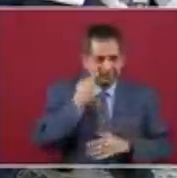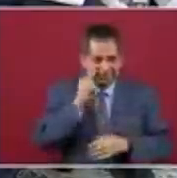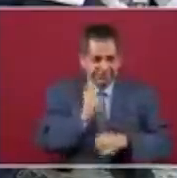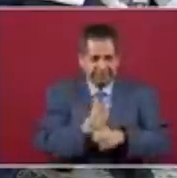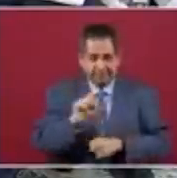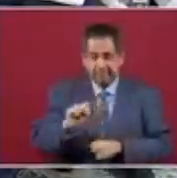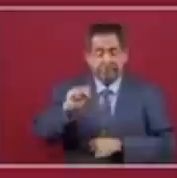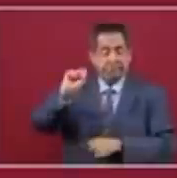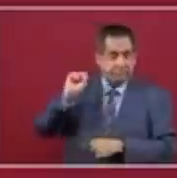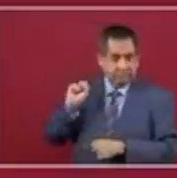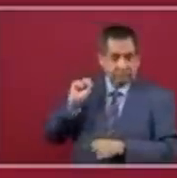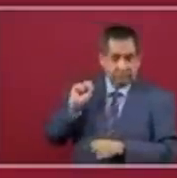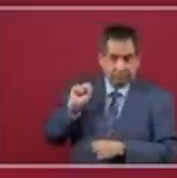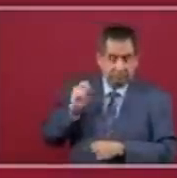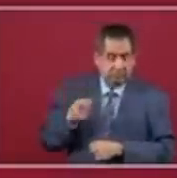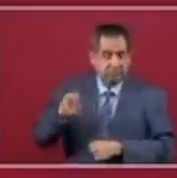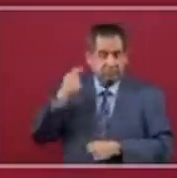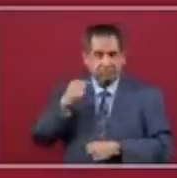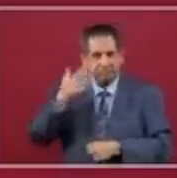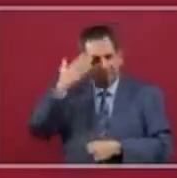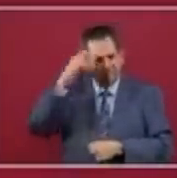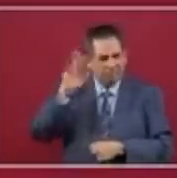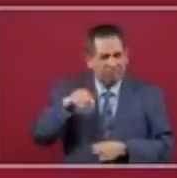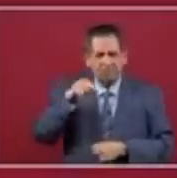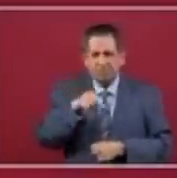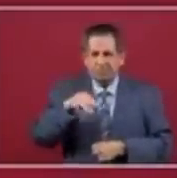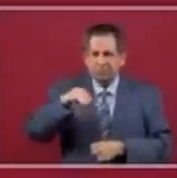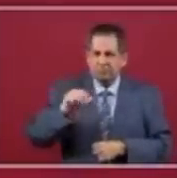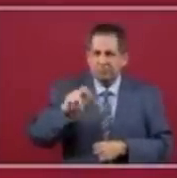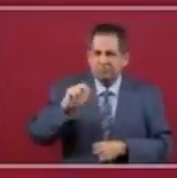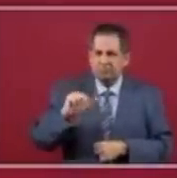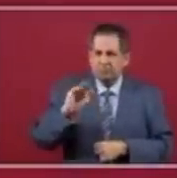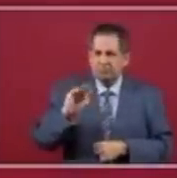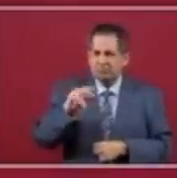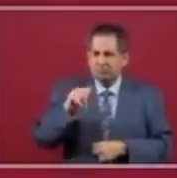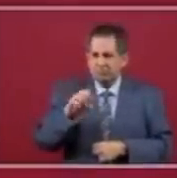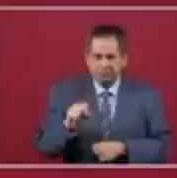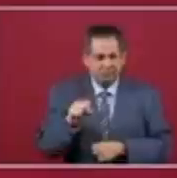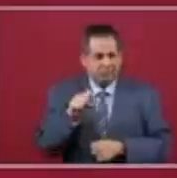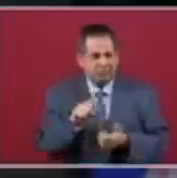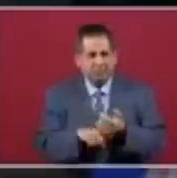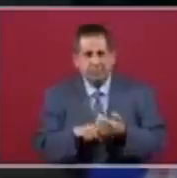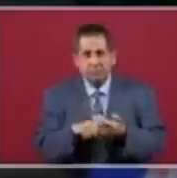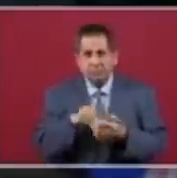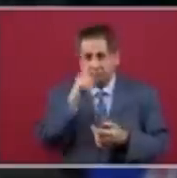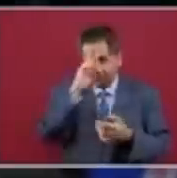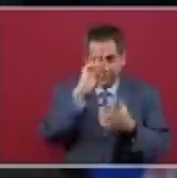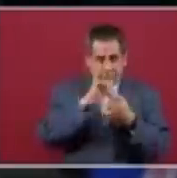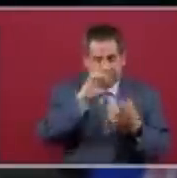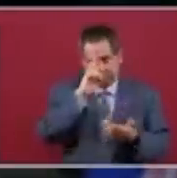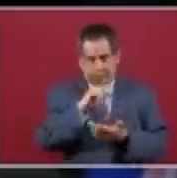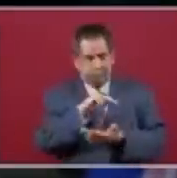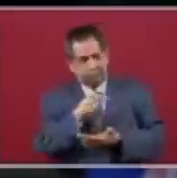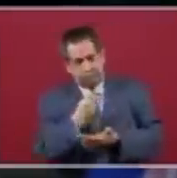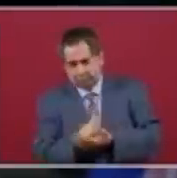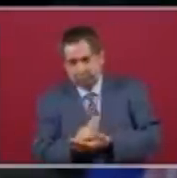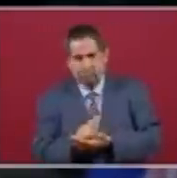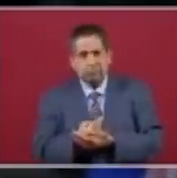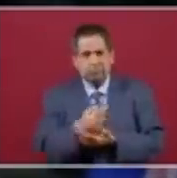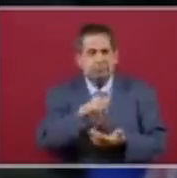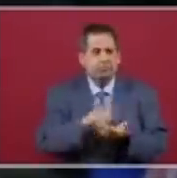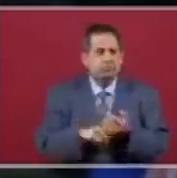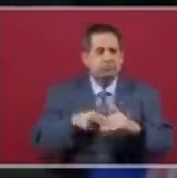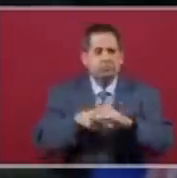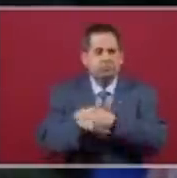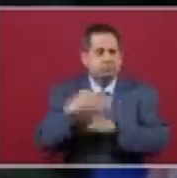sábado 16, de la señora María Guadalupe Fuentes Arias, se desmayó en la estación